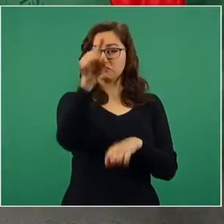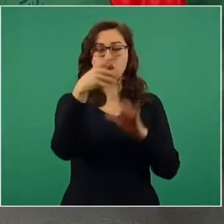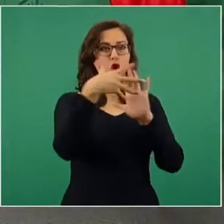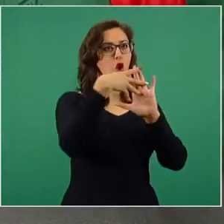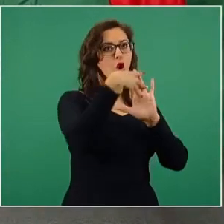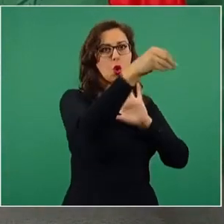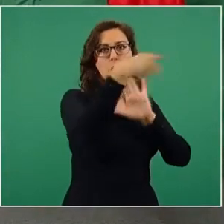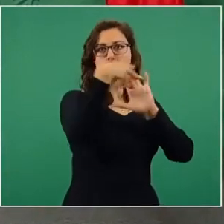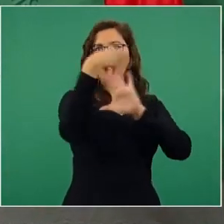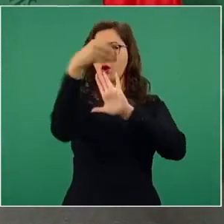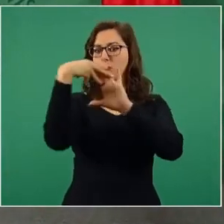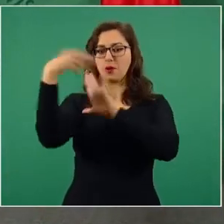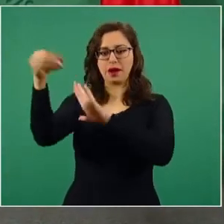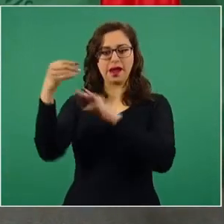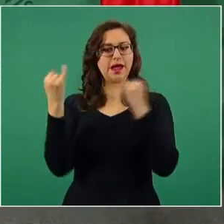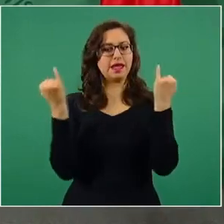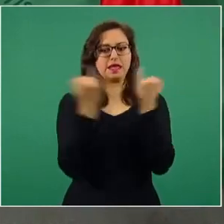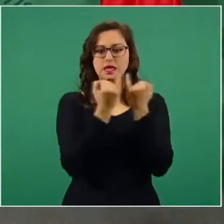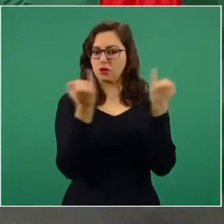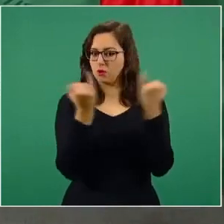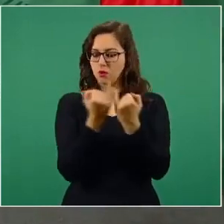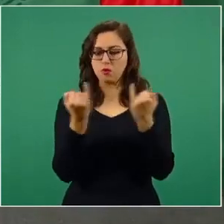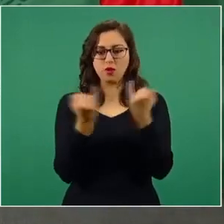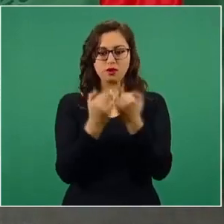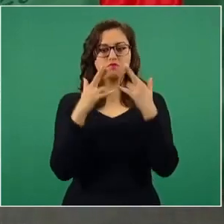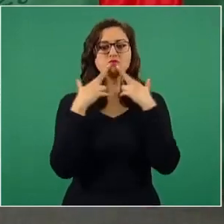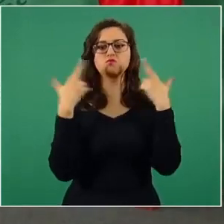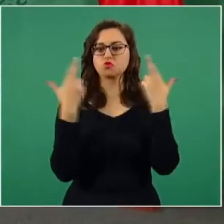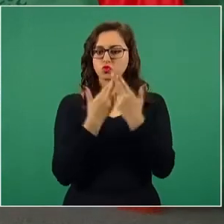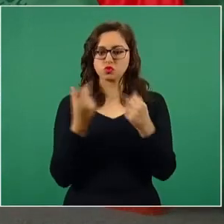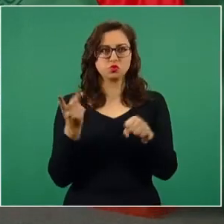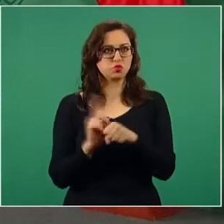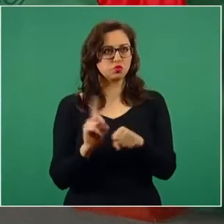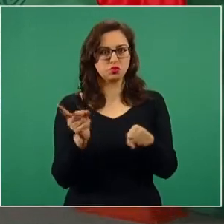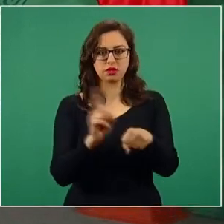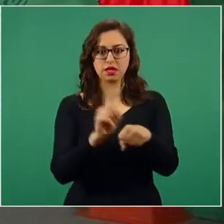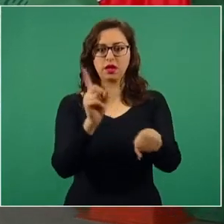La jefa de gobierno de la Ciudad de México hace lo propio,